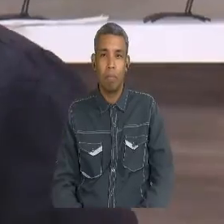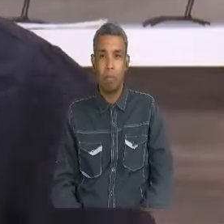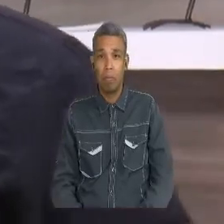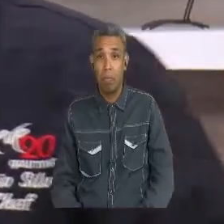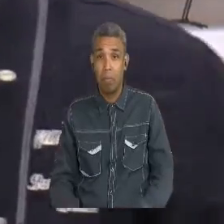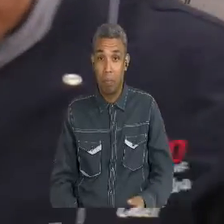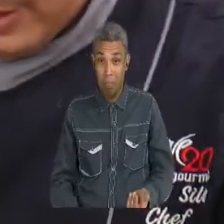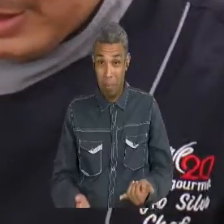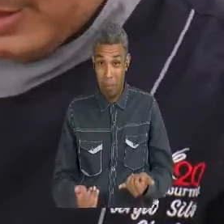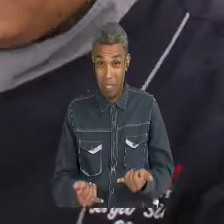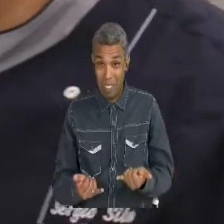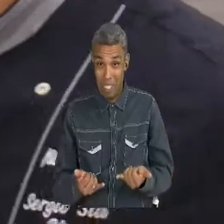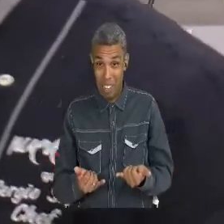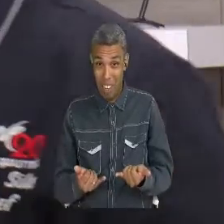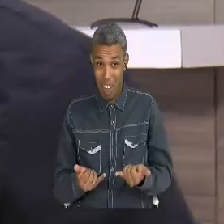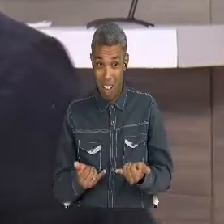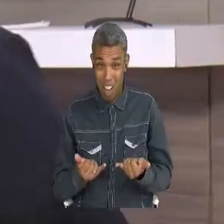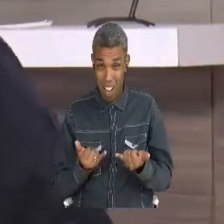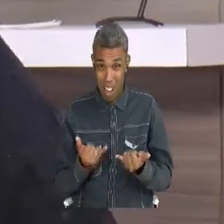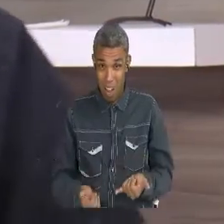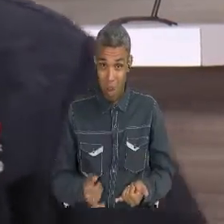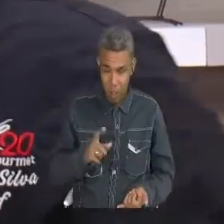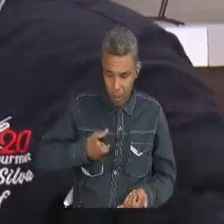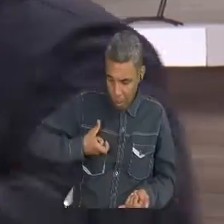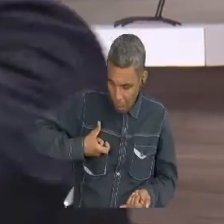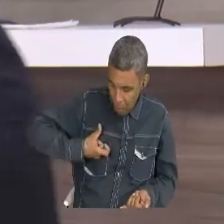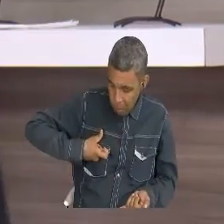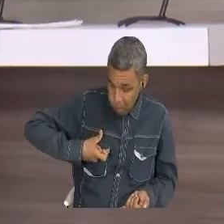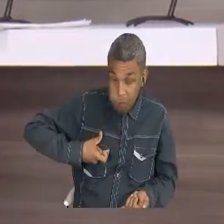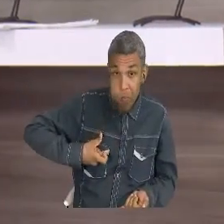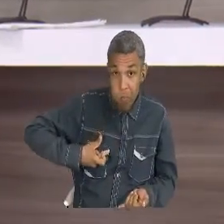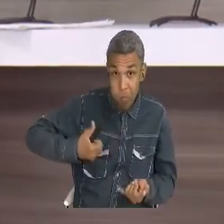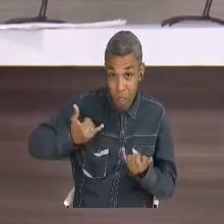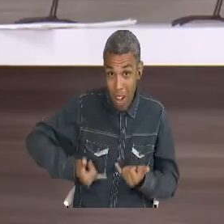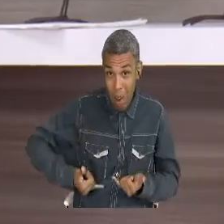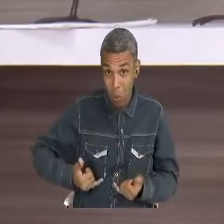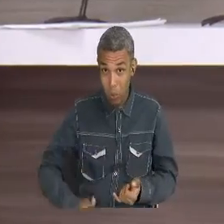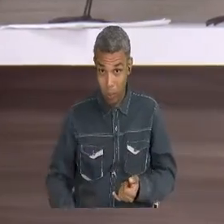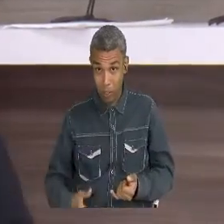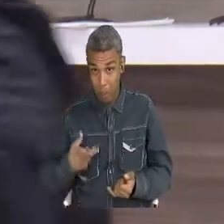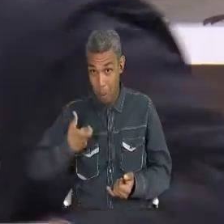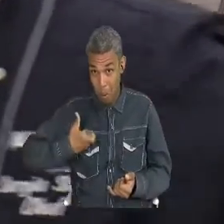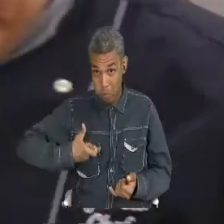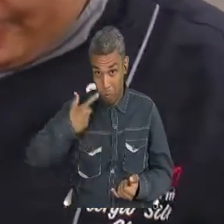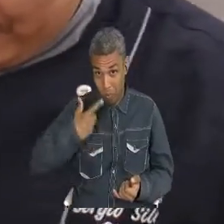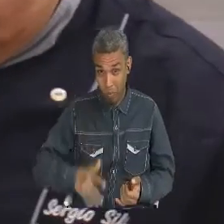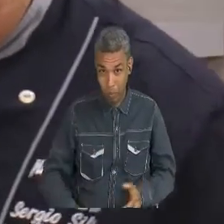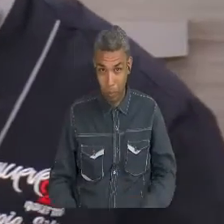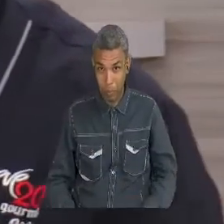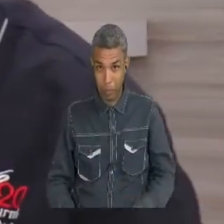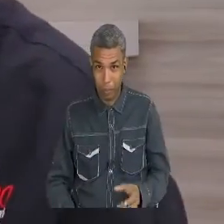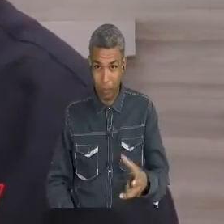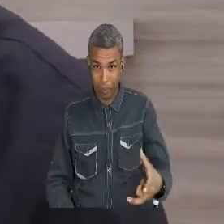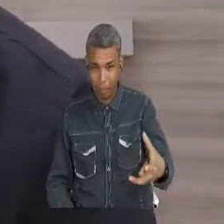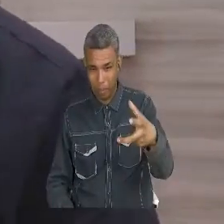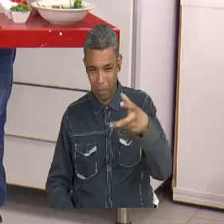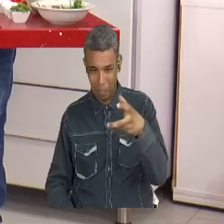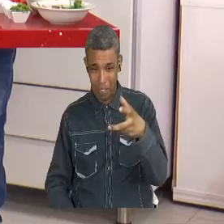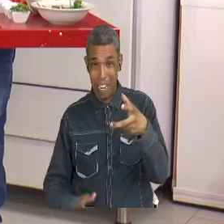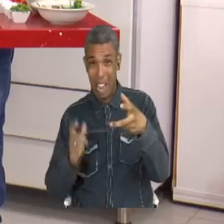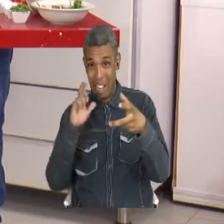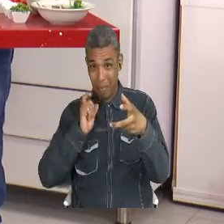de camarones. Úpale. ¿Sí? Si quieres, Roshi, ¿me colaboras con la cebolla cabezona? Ok. La pico. El cóctel de camarones, yo creo que las damas de